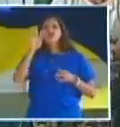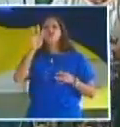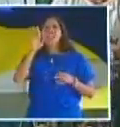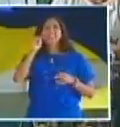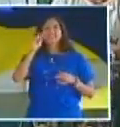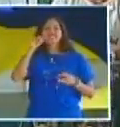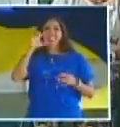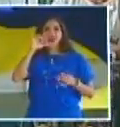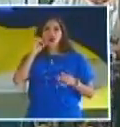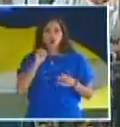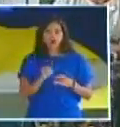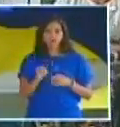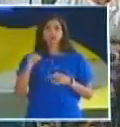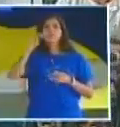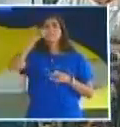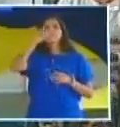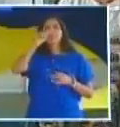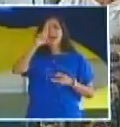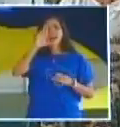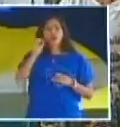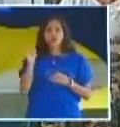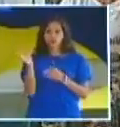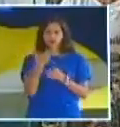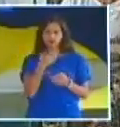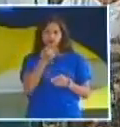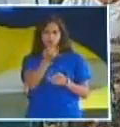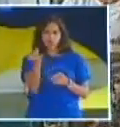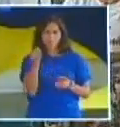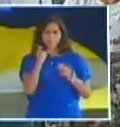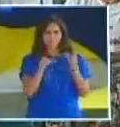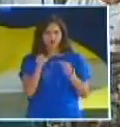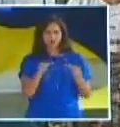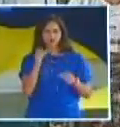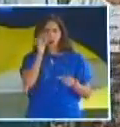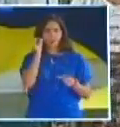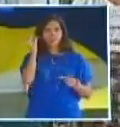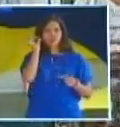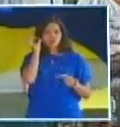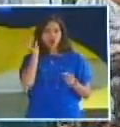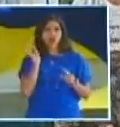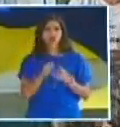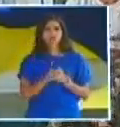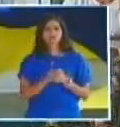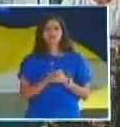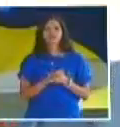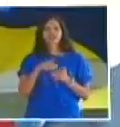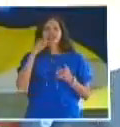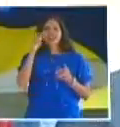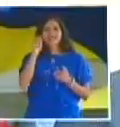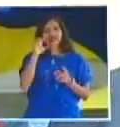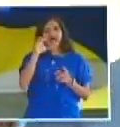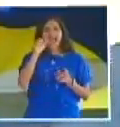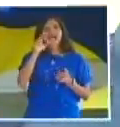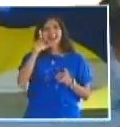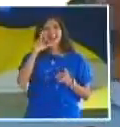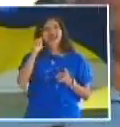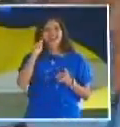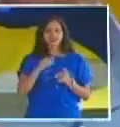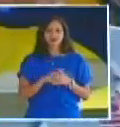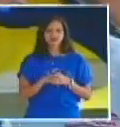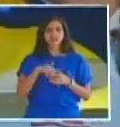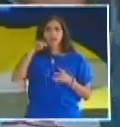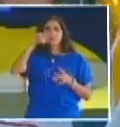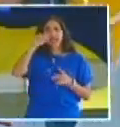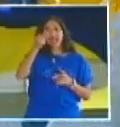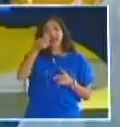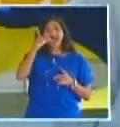Torrealba, Marco Tulio Díaz, Telémaco Figueroa, Edinson Alvarado, Carelis Carrillo, Magali Pinto,